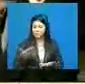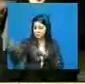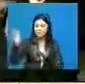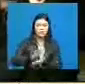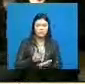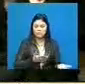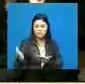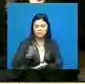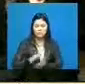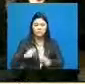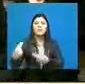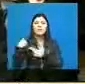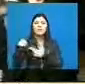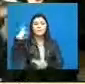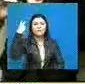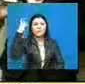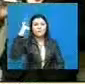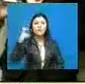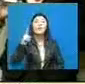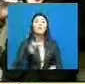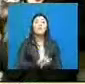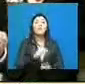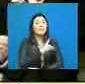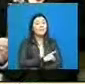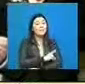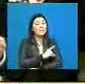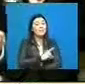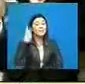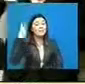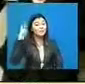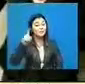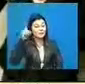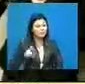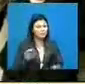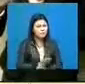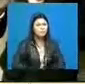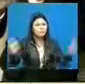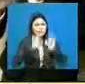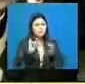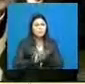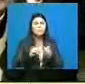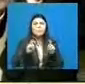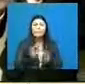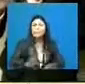con la responsabilidad fiscal. Porque la disciplina fiscal es el origen de la